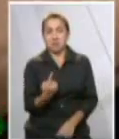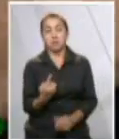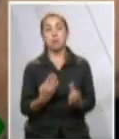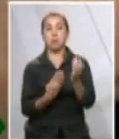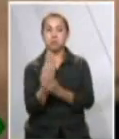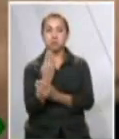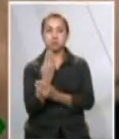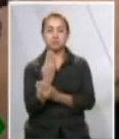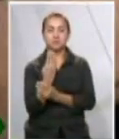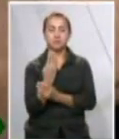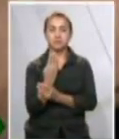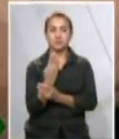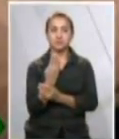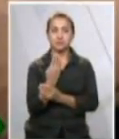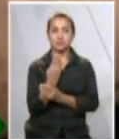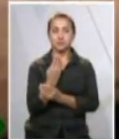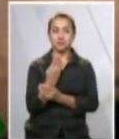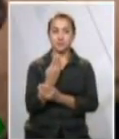fue.